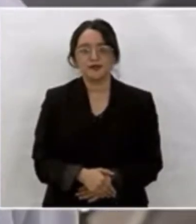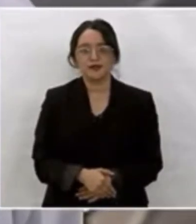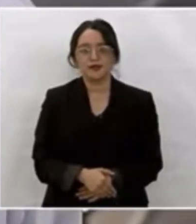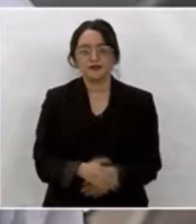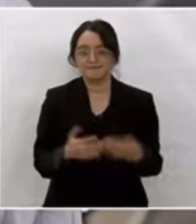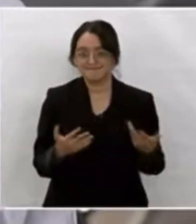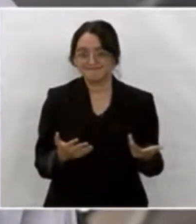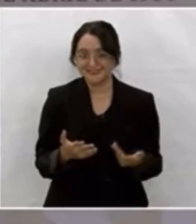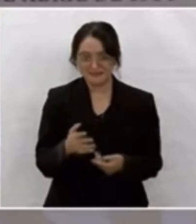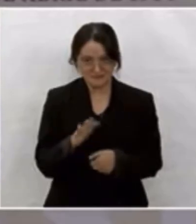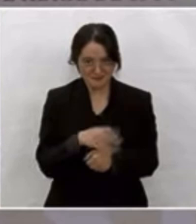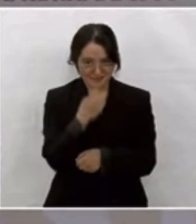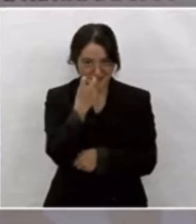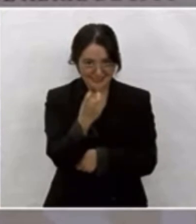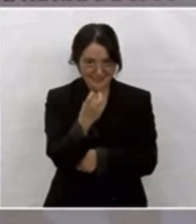exclamamos